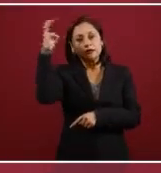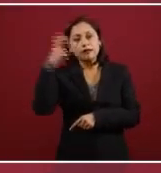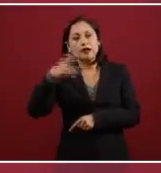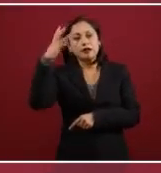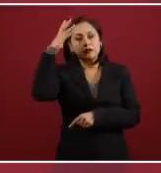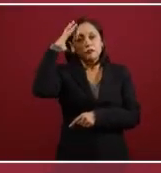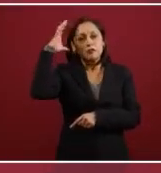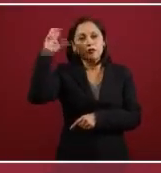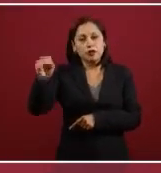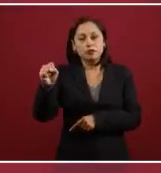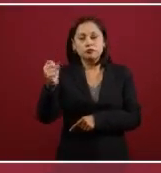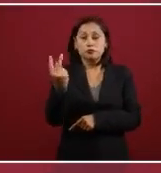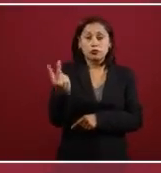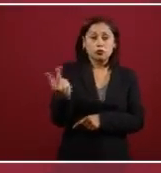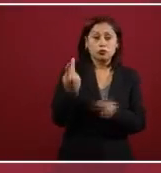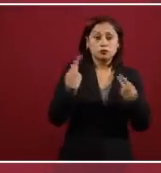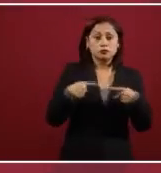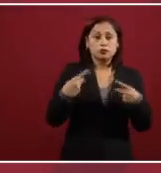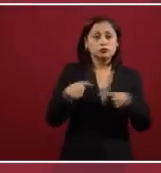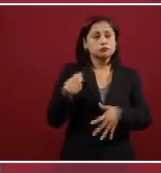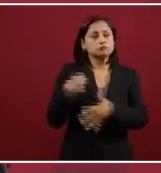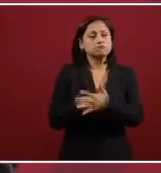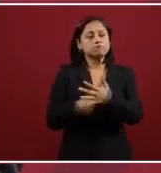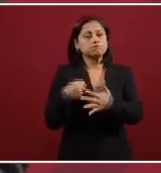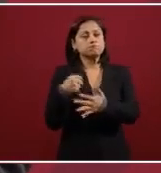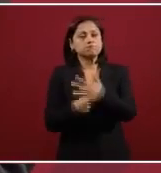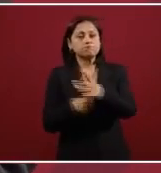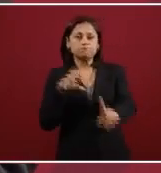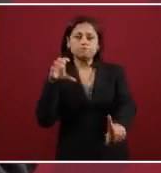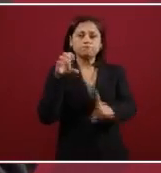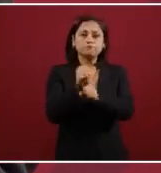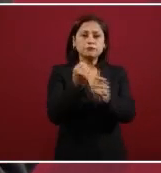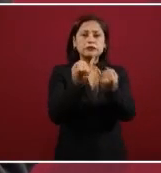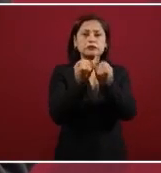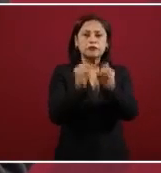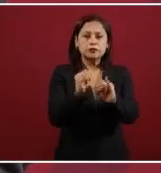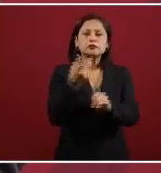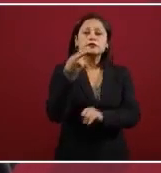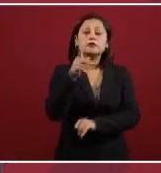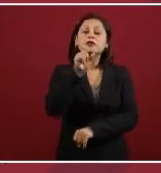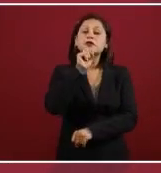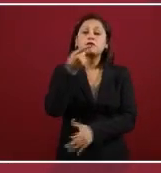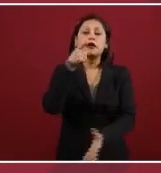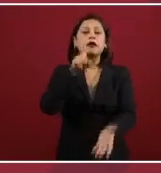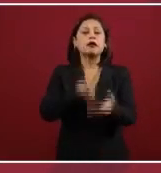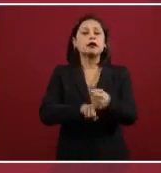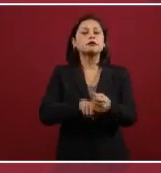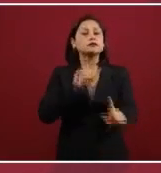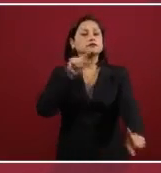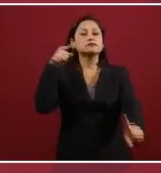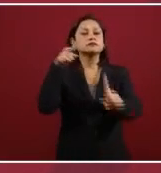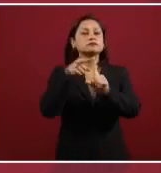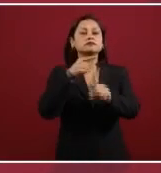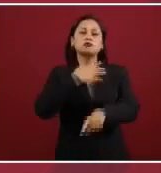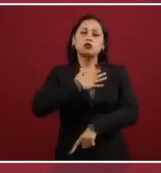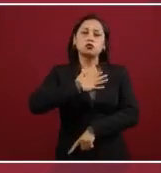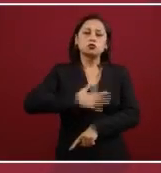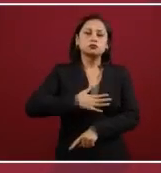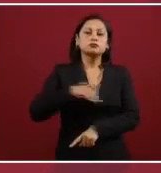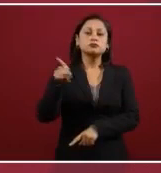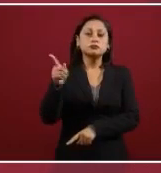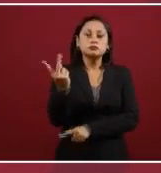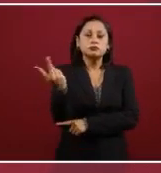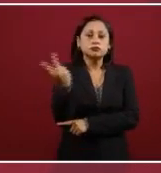lucharon por la independencia, sino también por la justicia. Fueron los primeros en proclamar la abolición de la